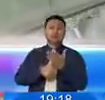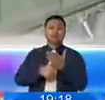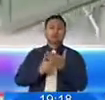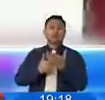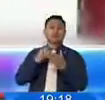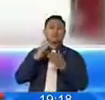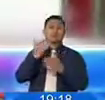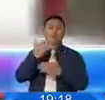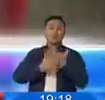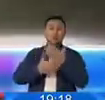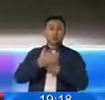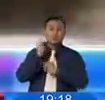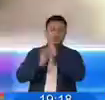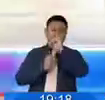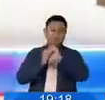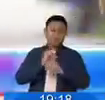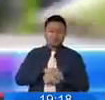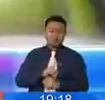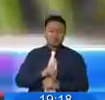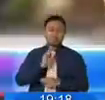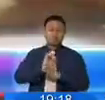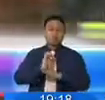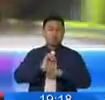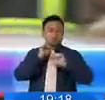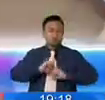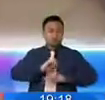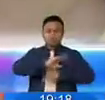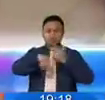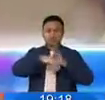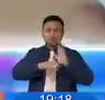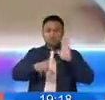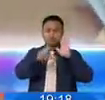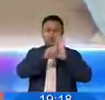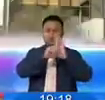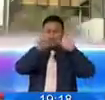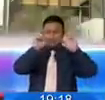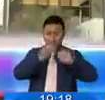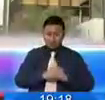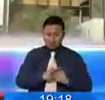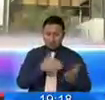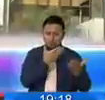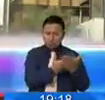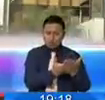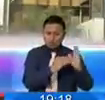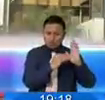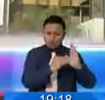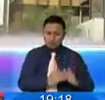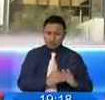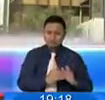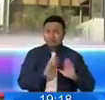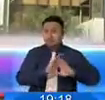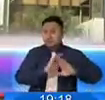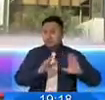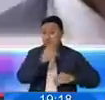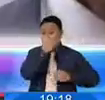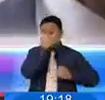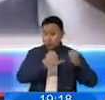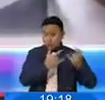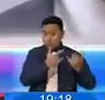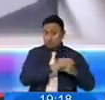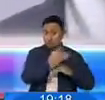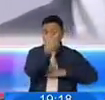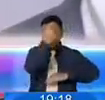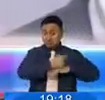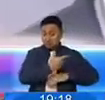Pablo Campana, el Ecuador deberá agotar los recursos legales para mantener vigente esta tasa. Sin embargo, de fijarse un dictamen definitivo de la CAN,